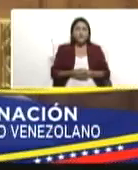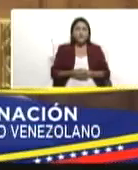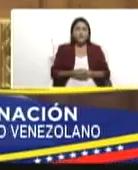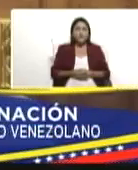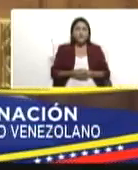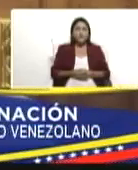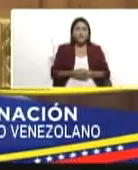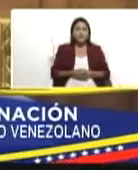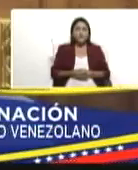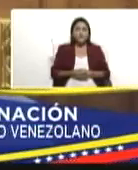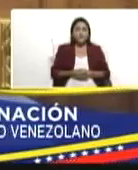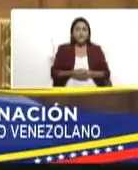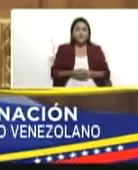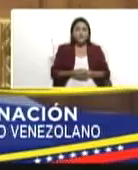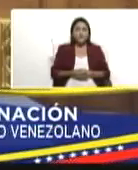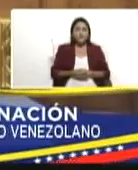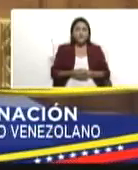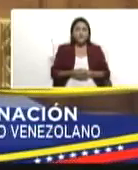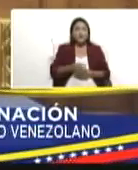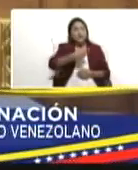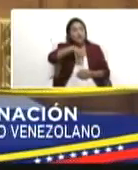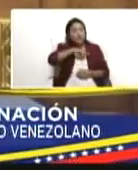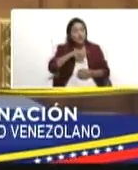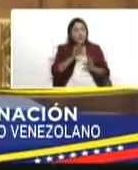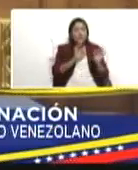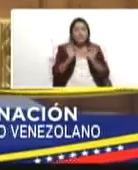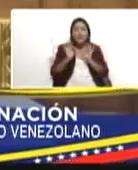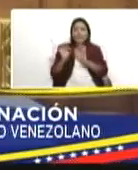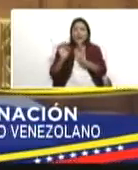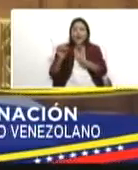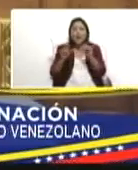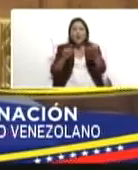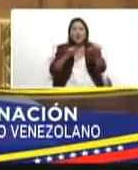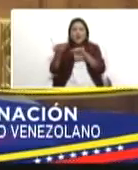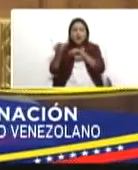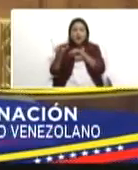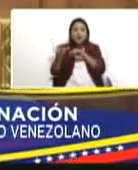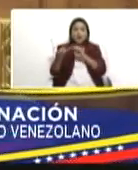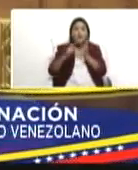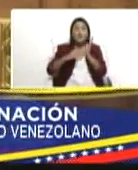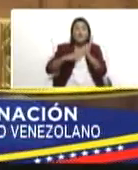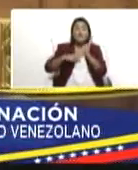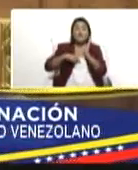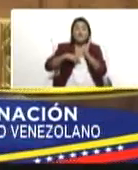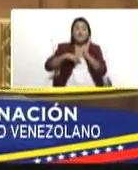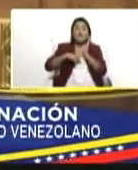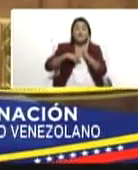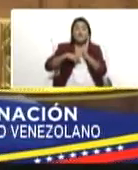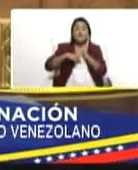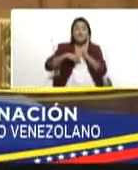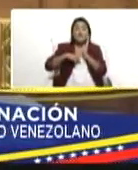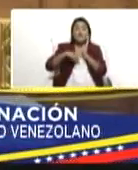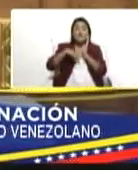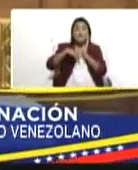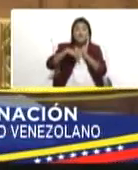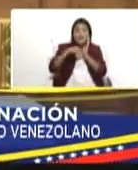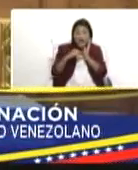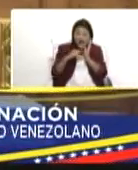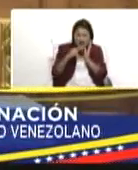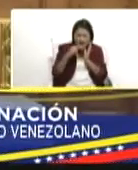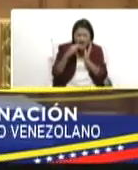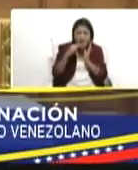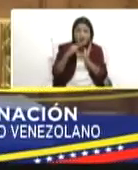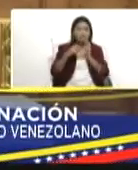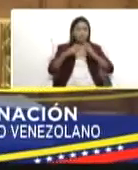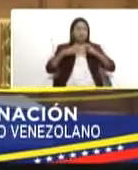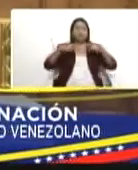revolucionaria ya estaba todo listo ya se iba a firmar y se pararon bravos otra vez y el tema